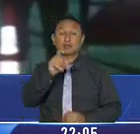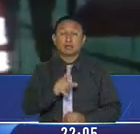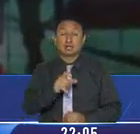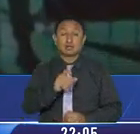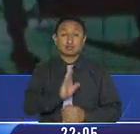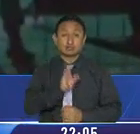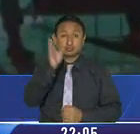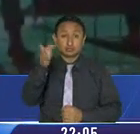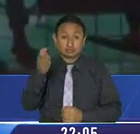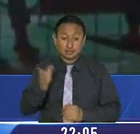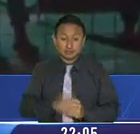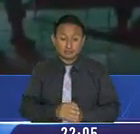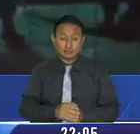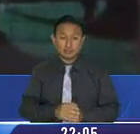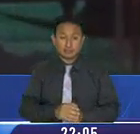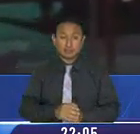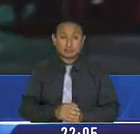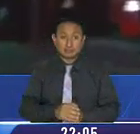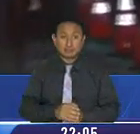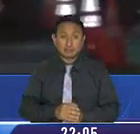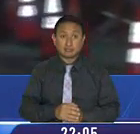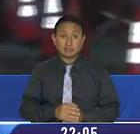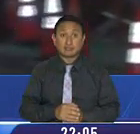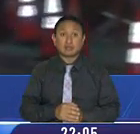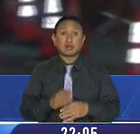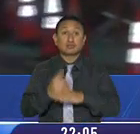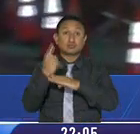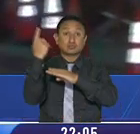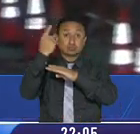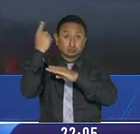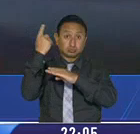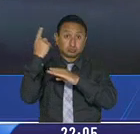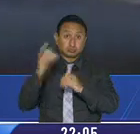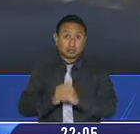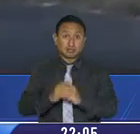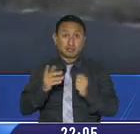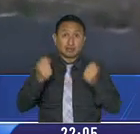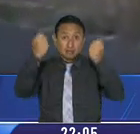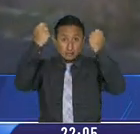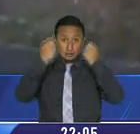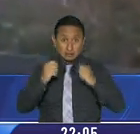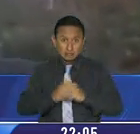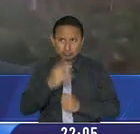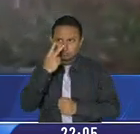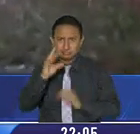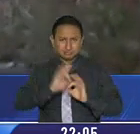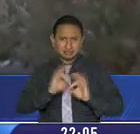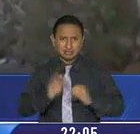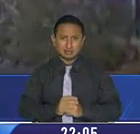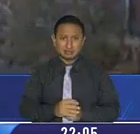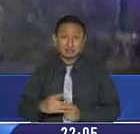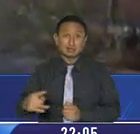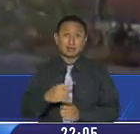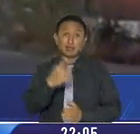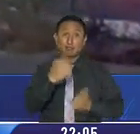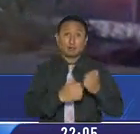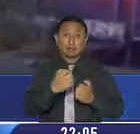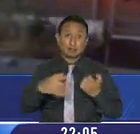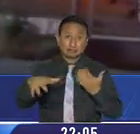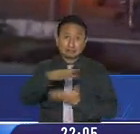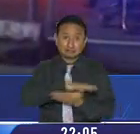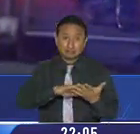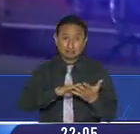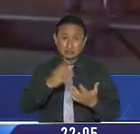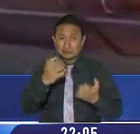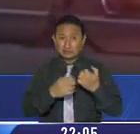les colocaron una camiseta en la bajada del helicóptero para evitar que sean identificados y que esto tampoco genere algún tipo de incidentes o